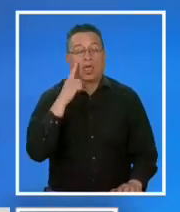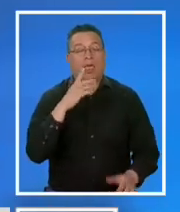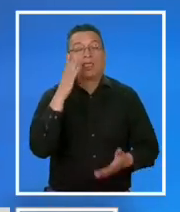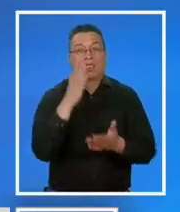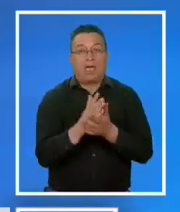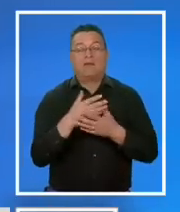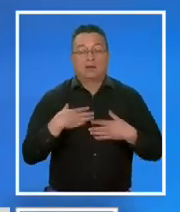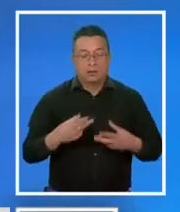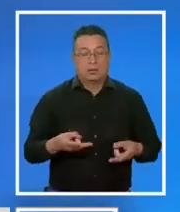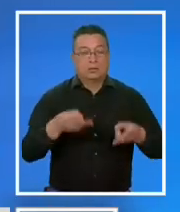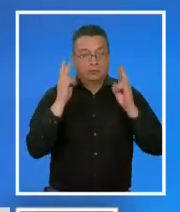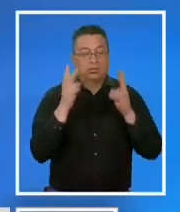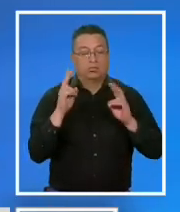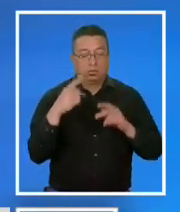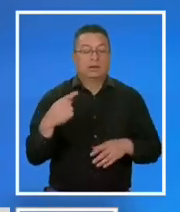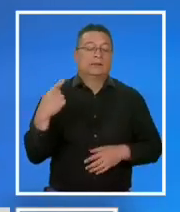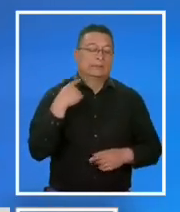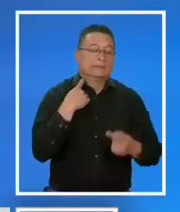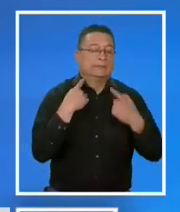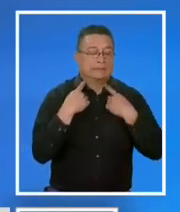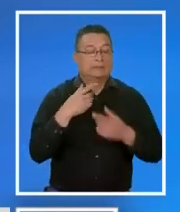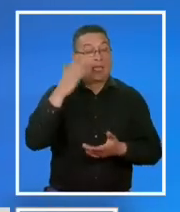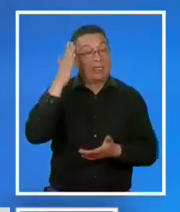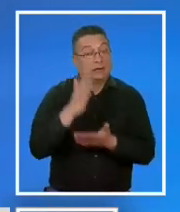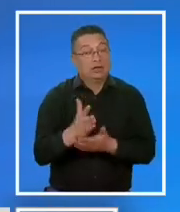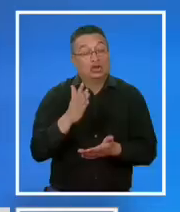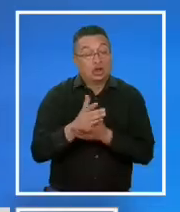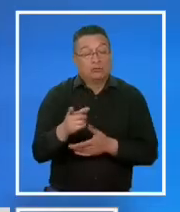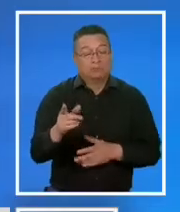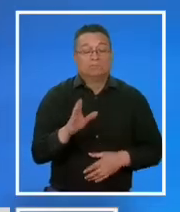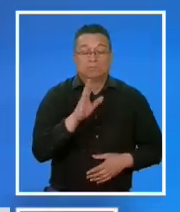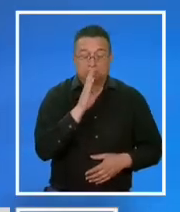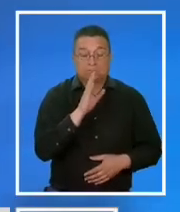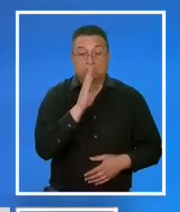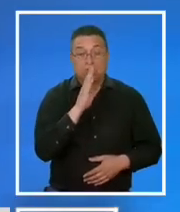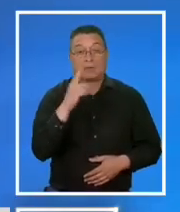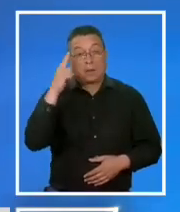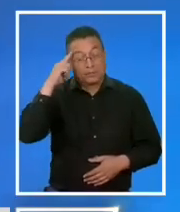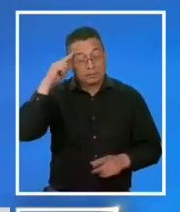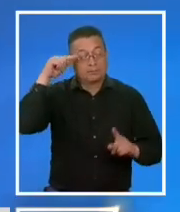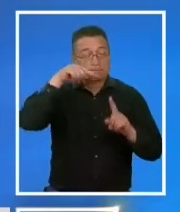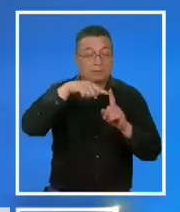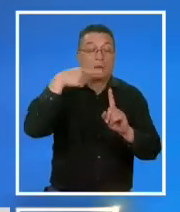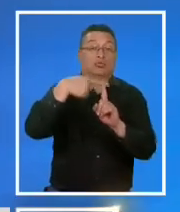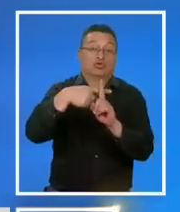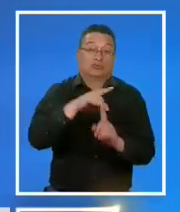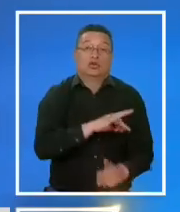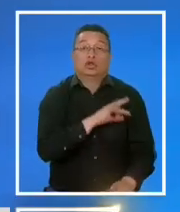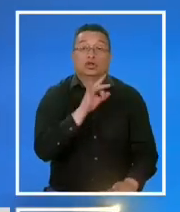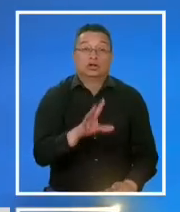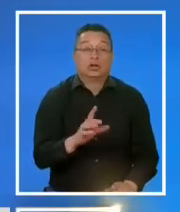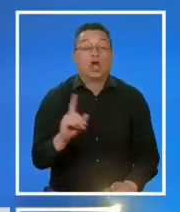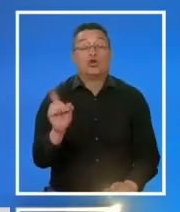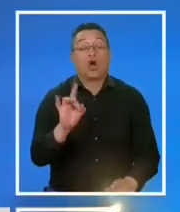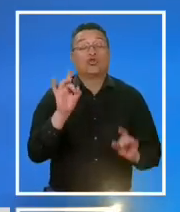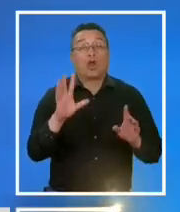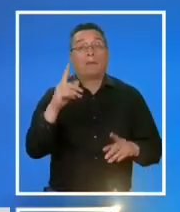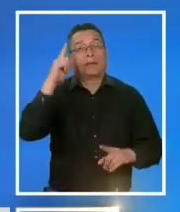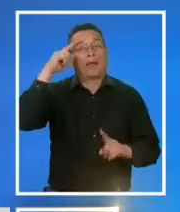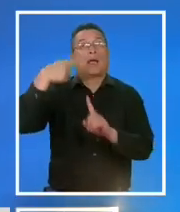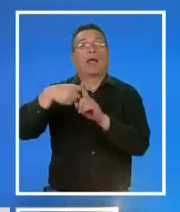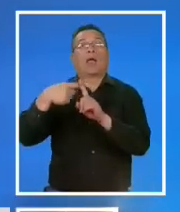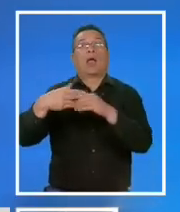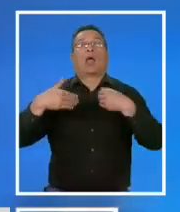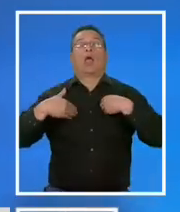que estar disponibles a pagar los costos de las decisiones que se toman pensando en el bien del país No solamente en el bien propio